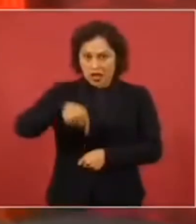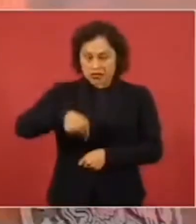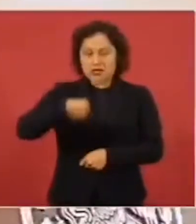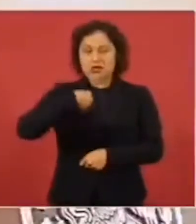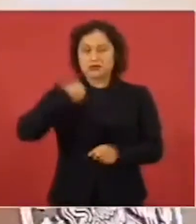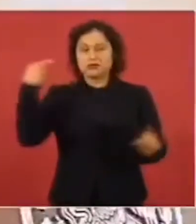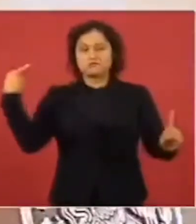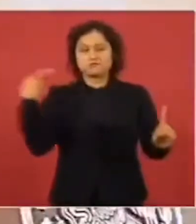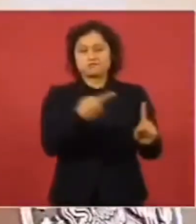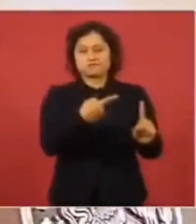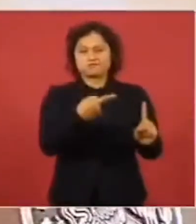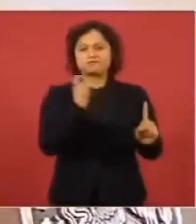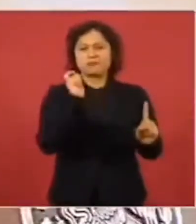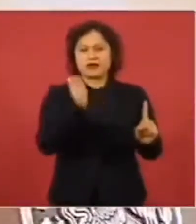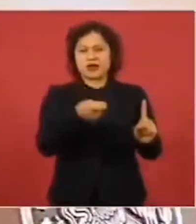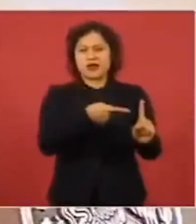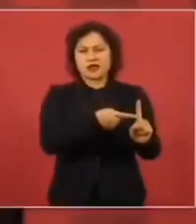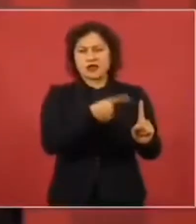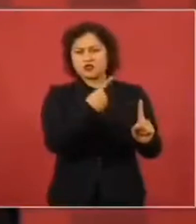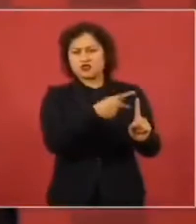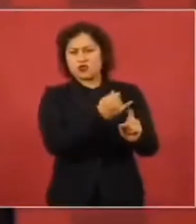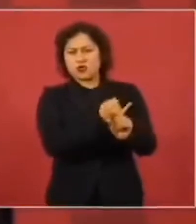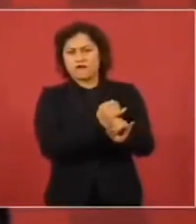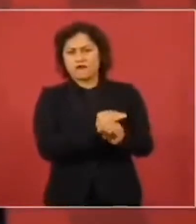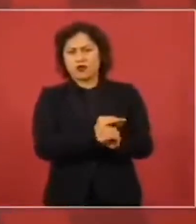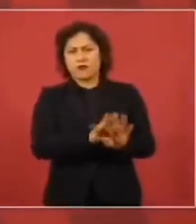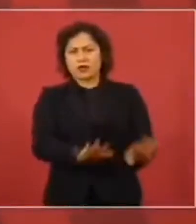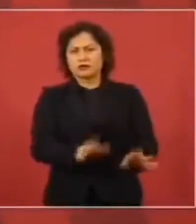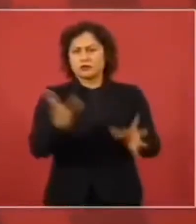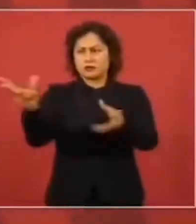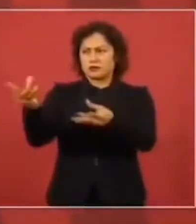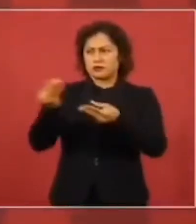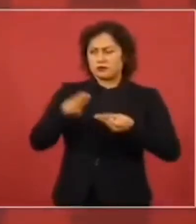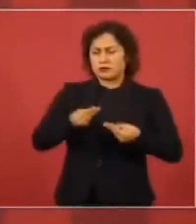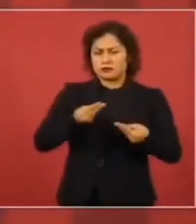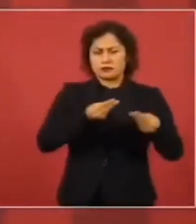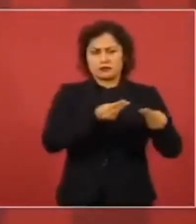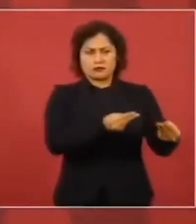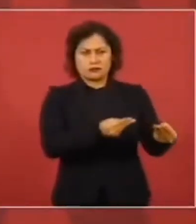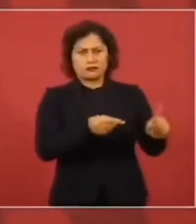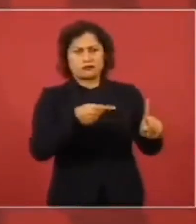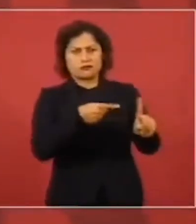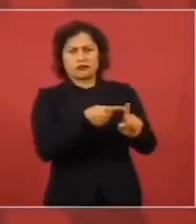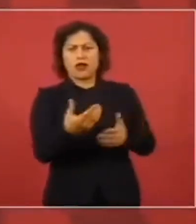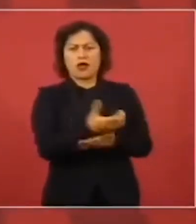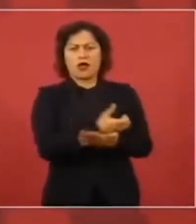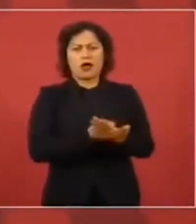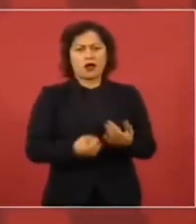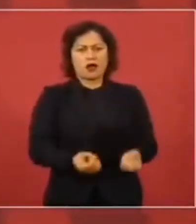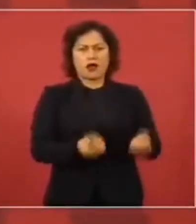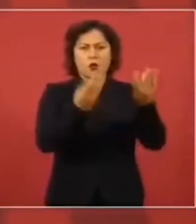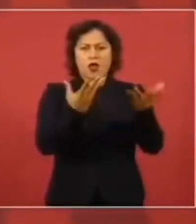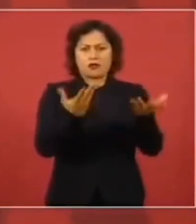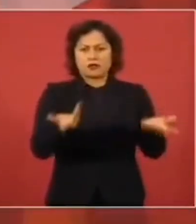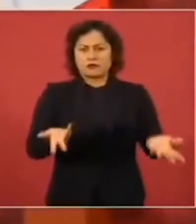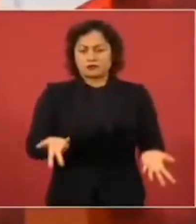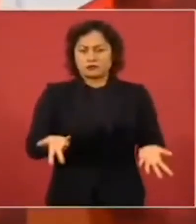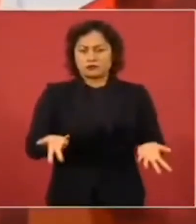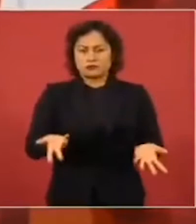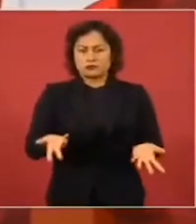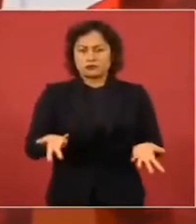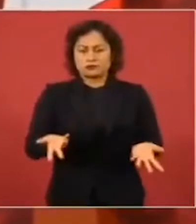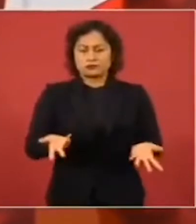por la pandemia de kobe 19 en conferencia de prensa desde el palacio nacional el titular del ejecutivo señaló que en la primera mitad de su gobierno